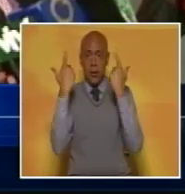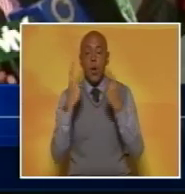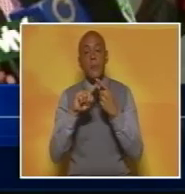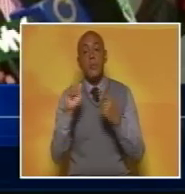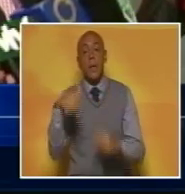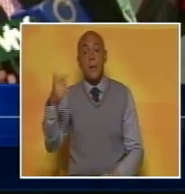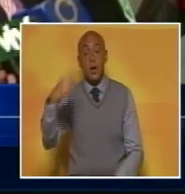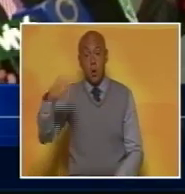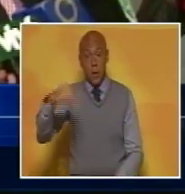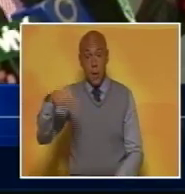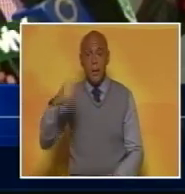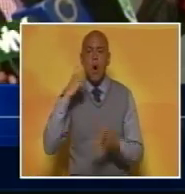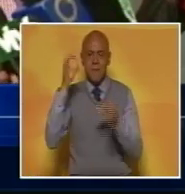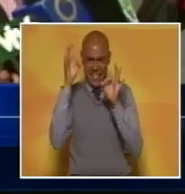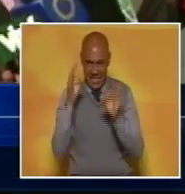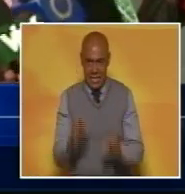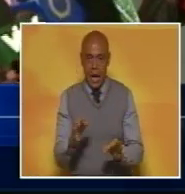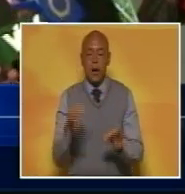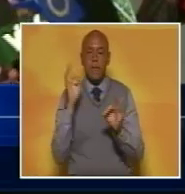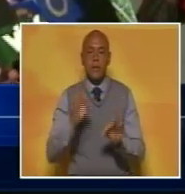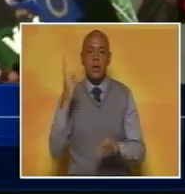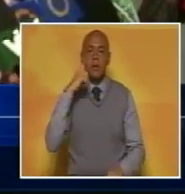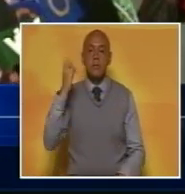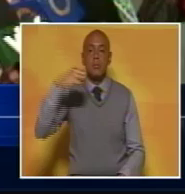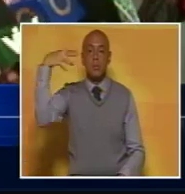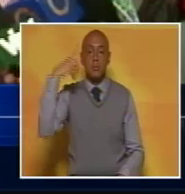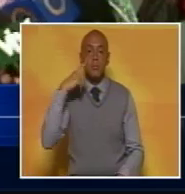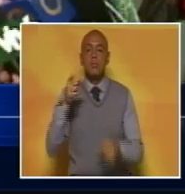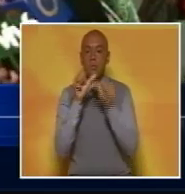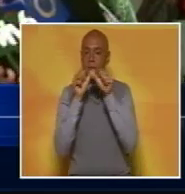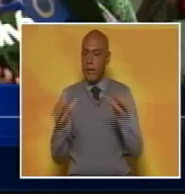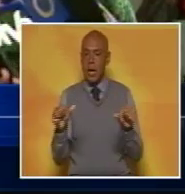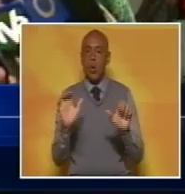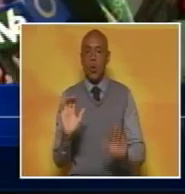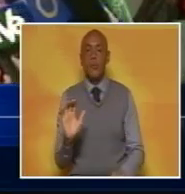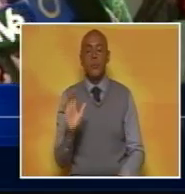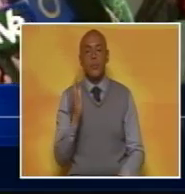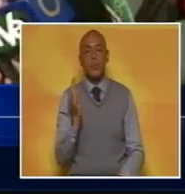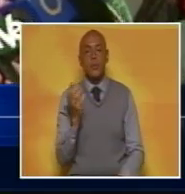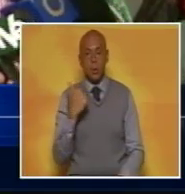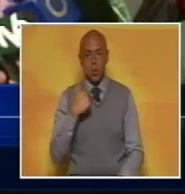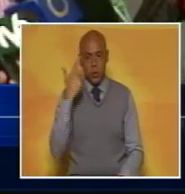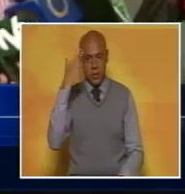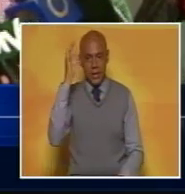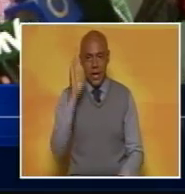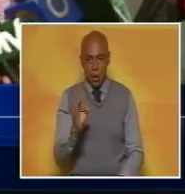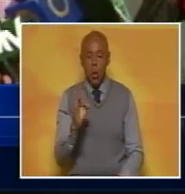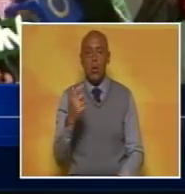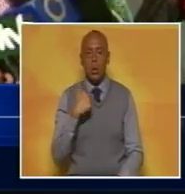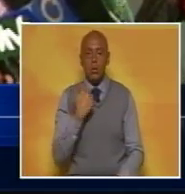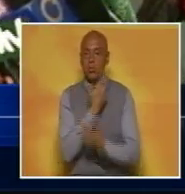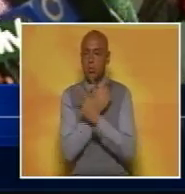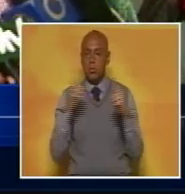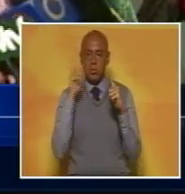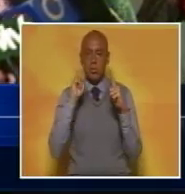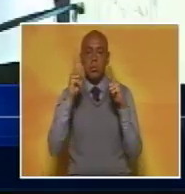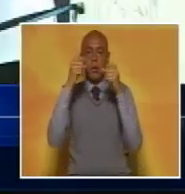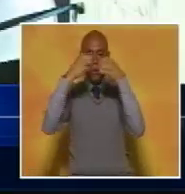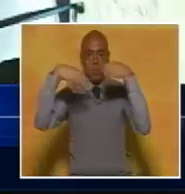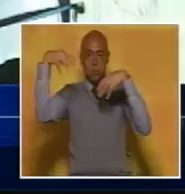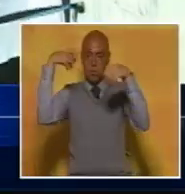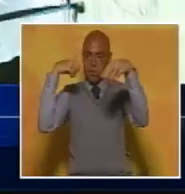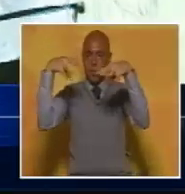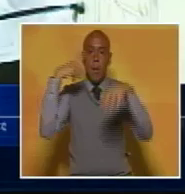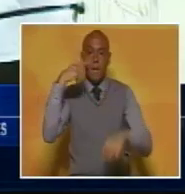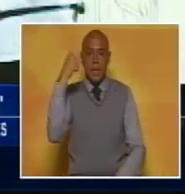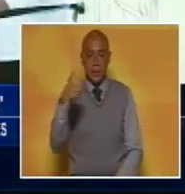casi estabilidad absoluta. Y estaremos entrando el año que viene casi que con una independencia de autogeneración del sistema eléctrico del estado Zulia.